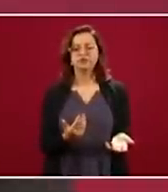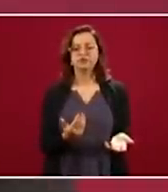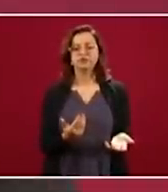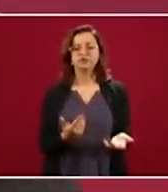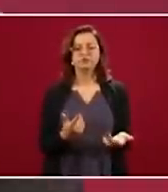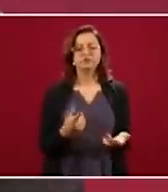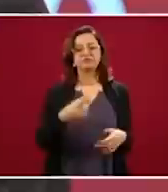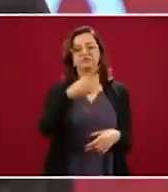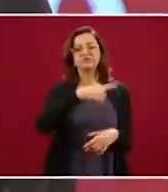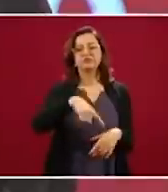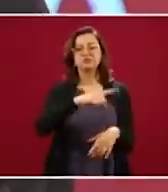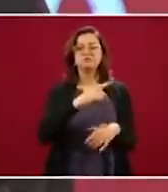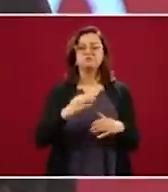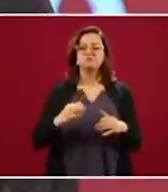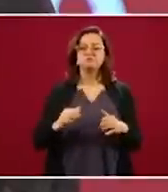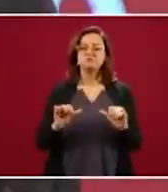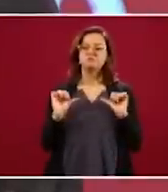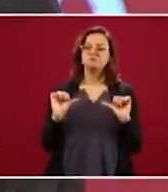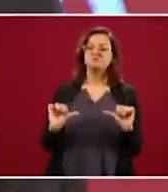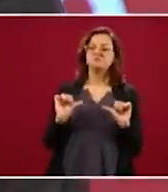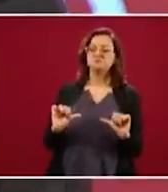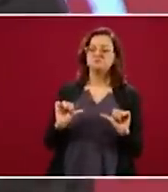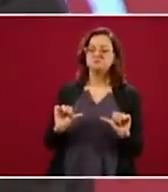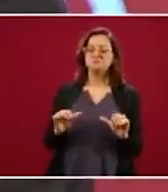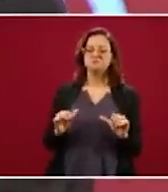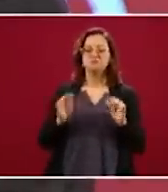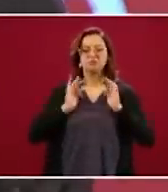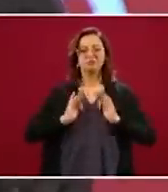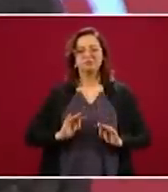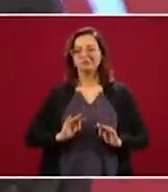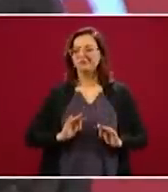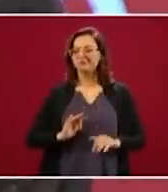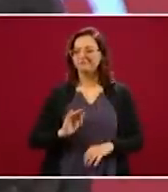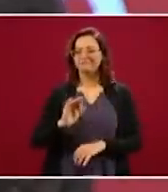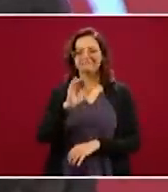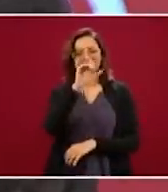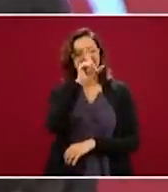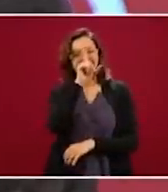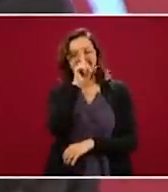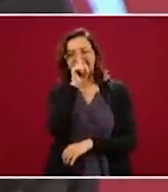la vida placentera, cuando es